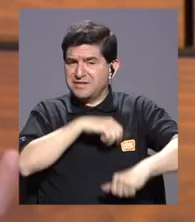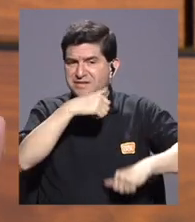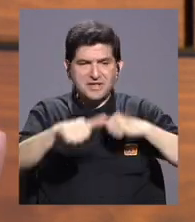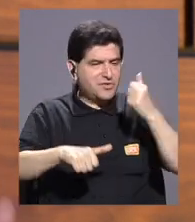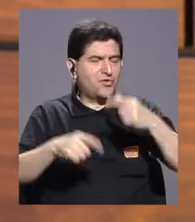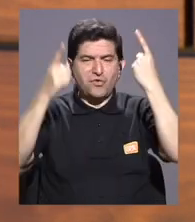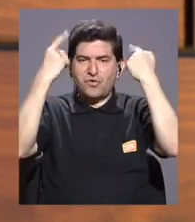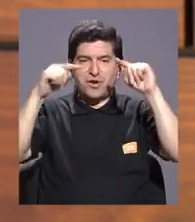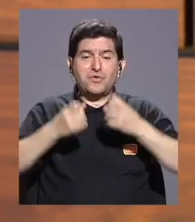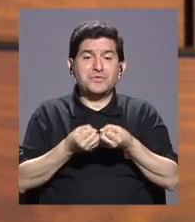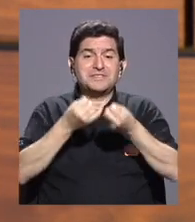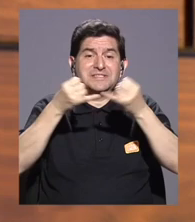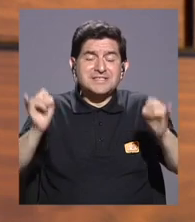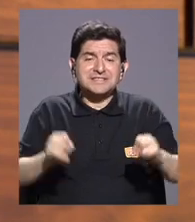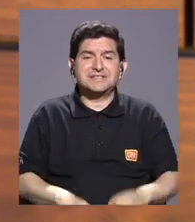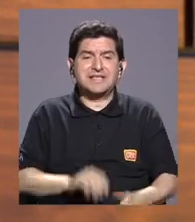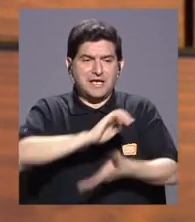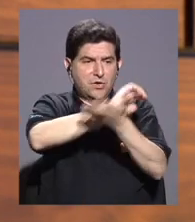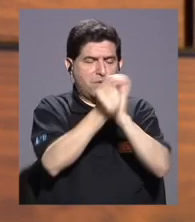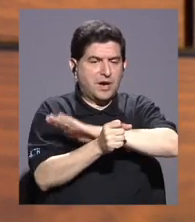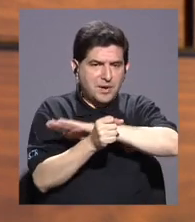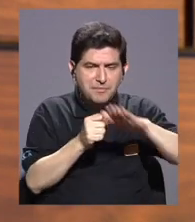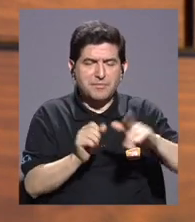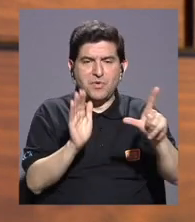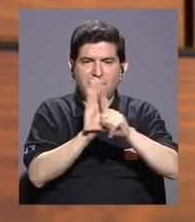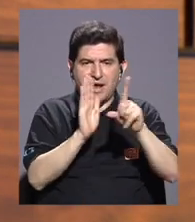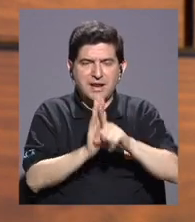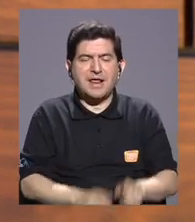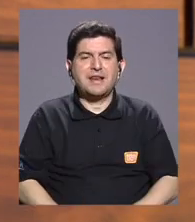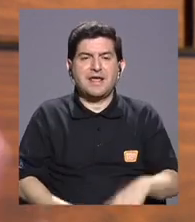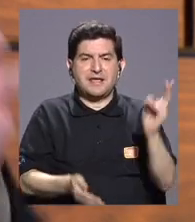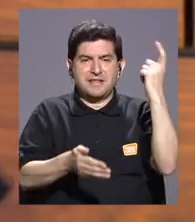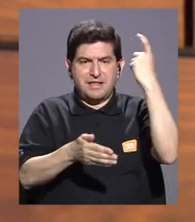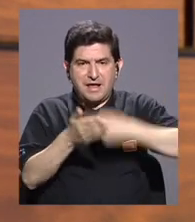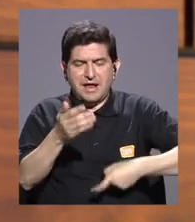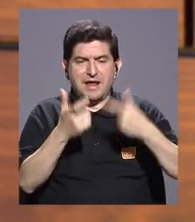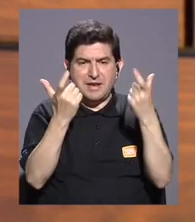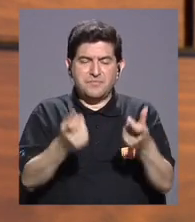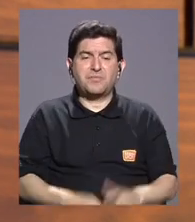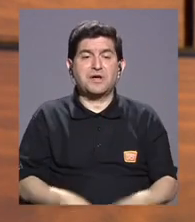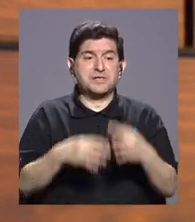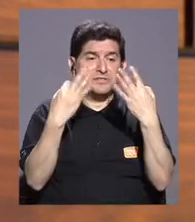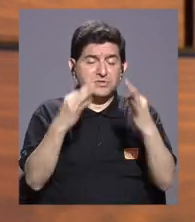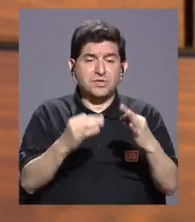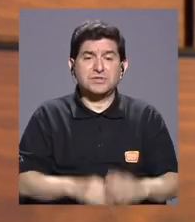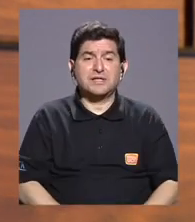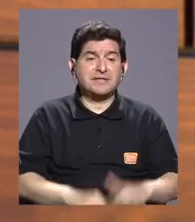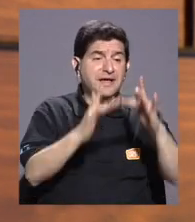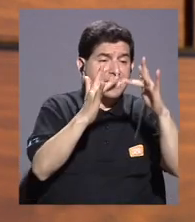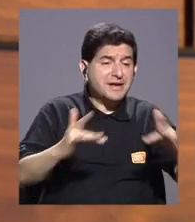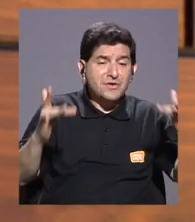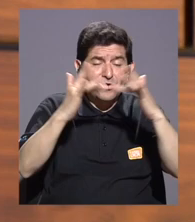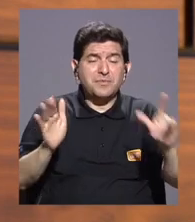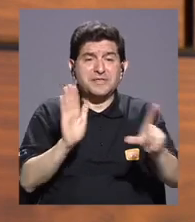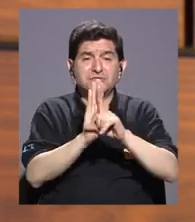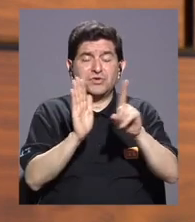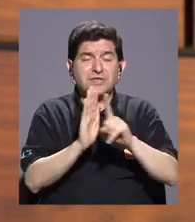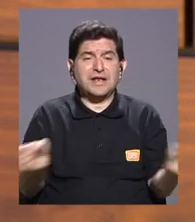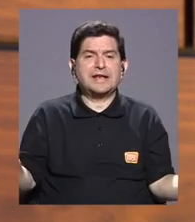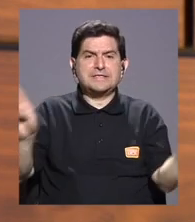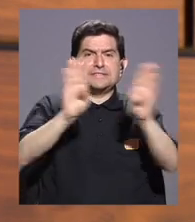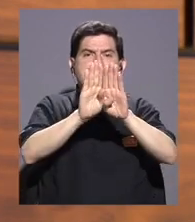combatir eficazmente si no se hace una reforma integral a la ley del impuesto sobre la renta para cerrar los grandes huecos que tiene esa